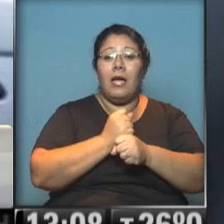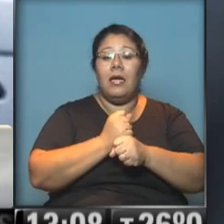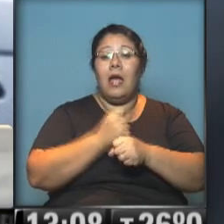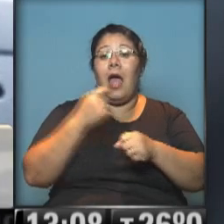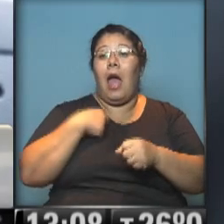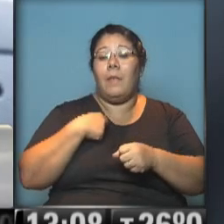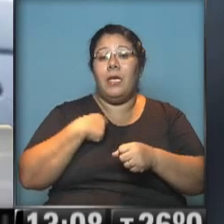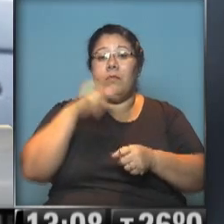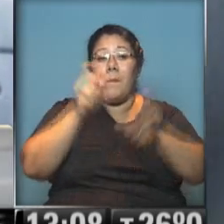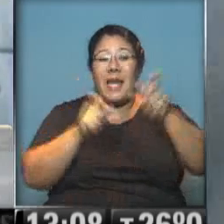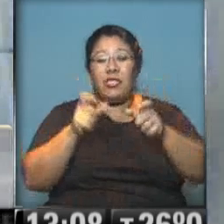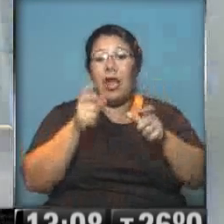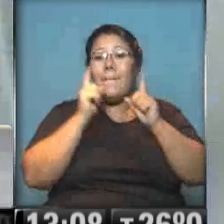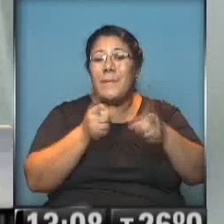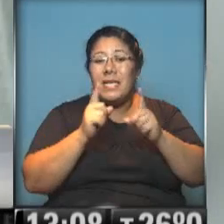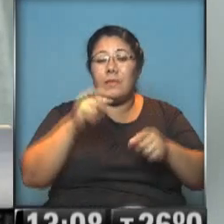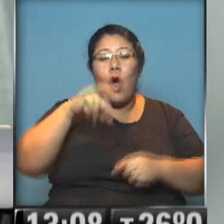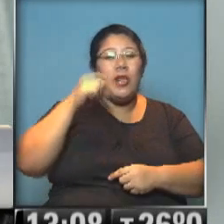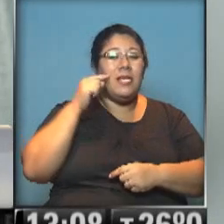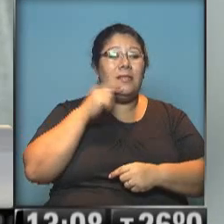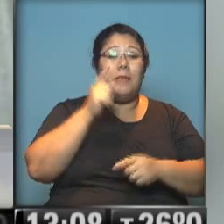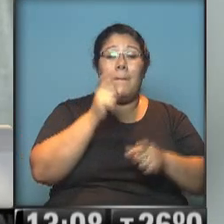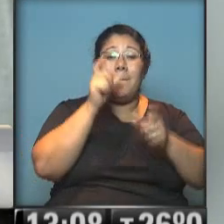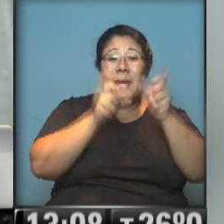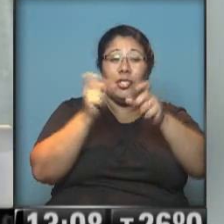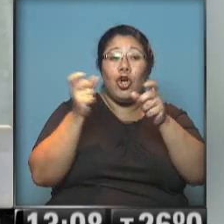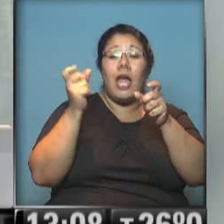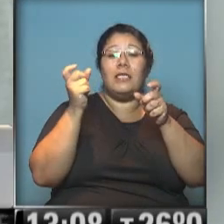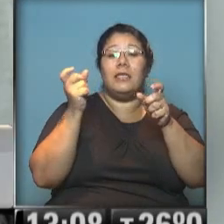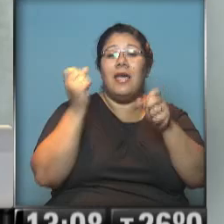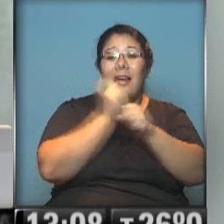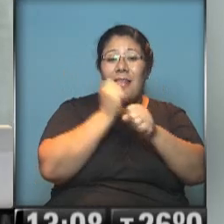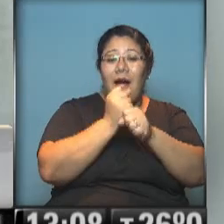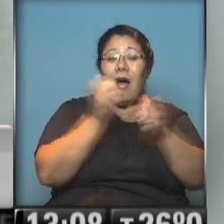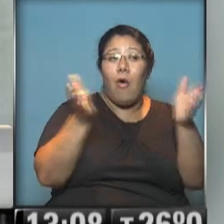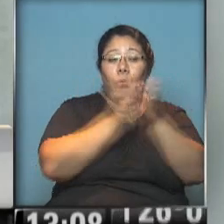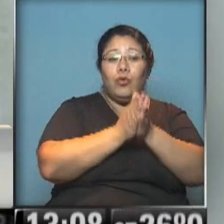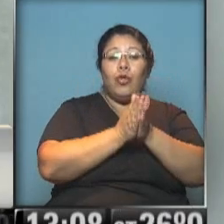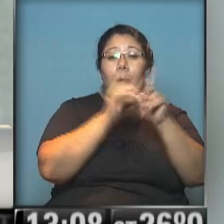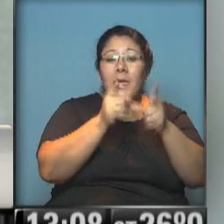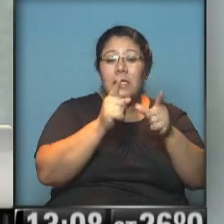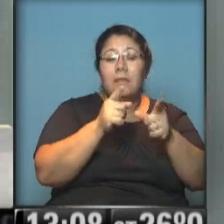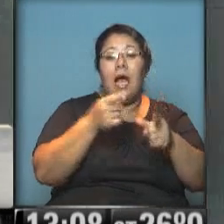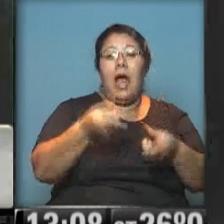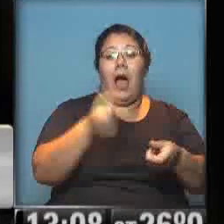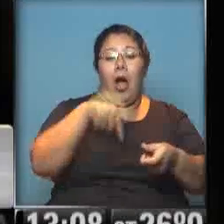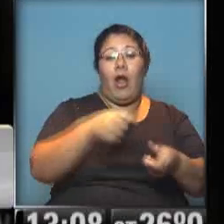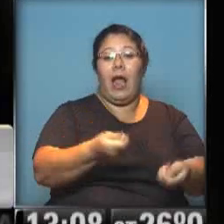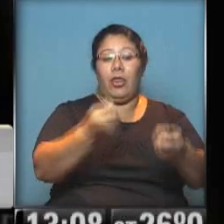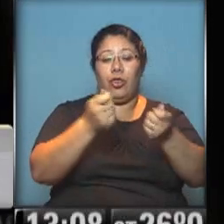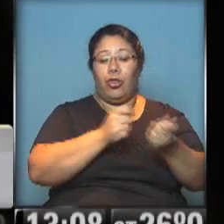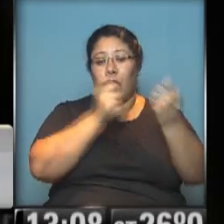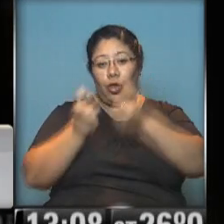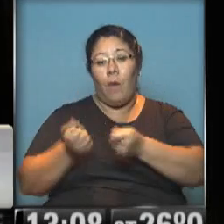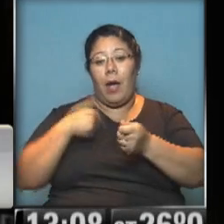el personal que tenía el doctor misma pero bueno ahora ante esta situación de que la causa todavía no está abierta dijo no van a trabajar pero si la